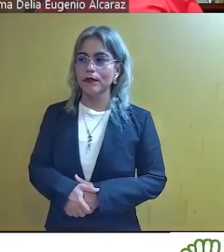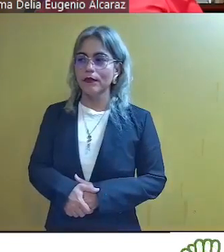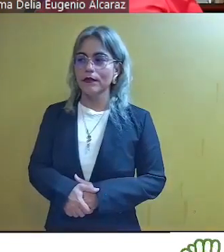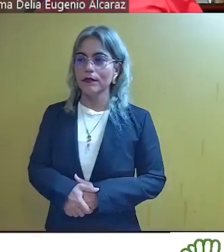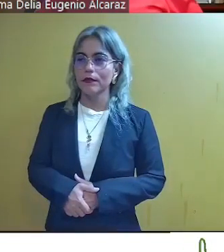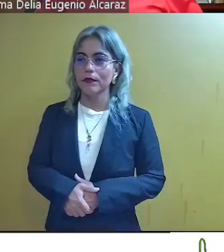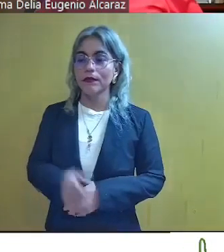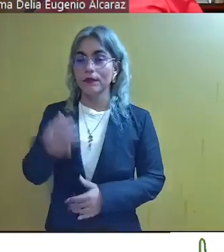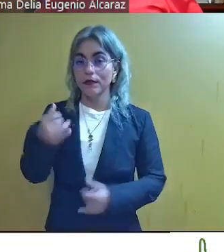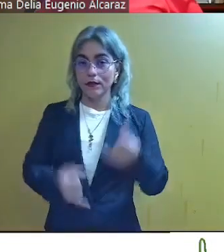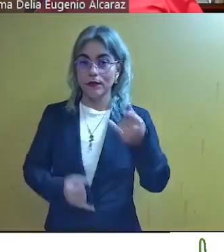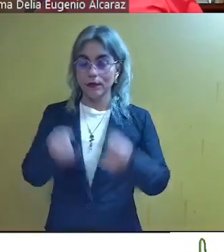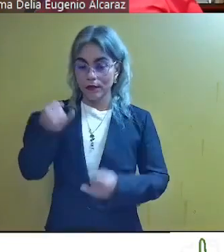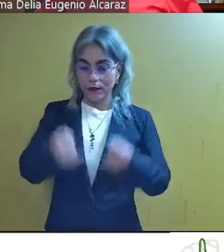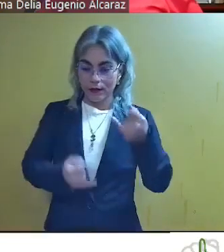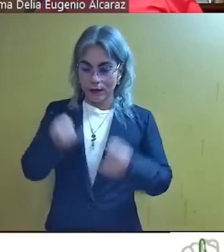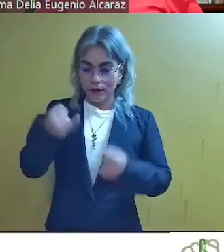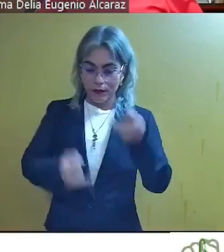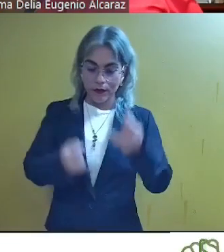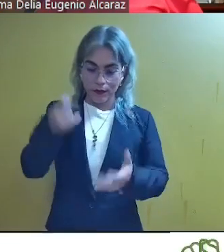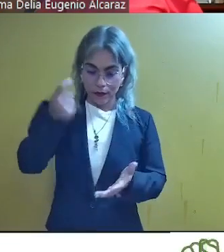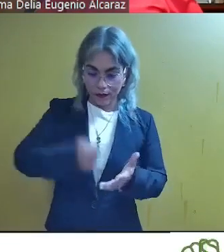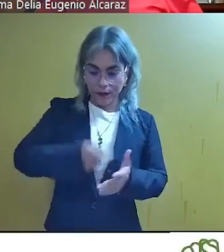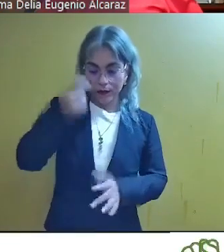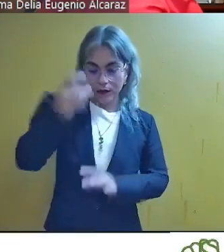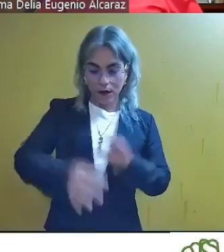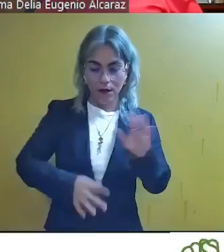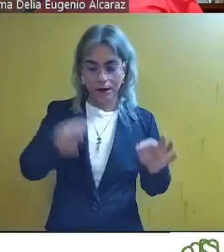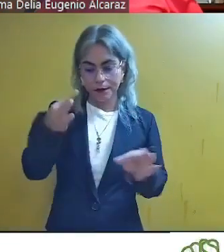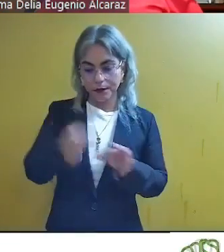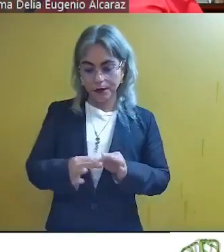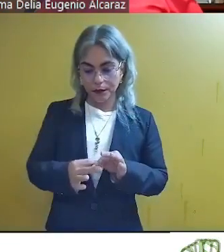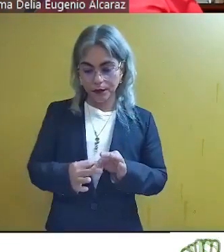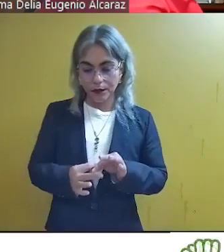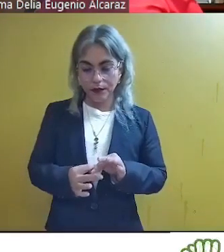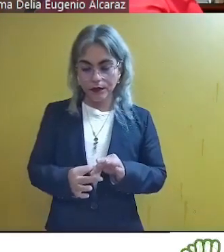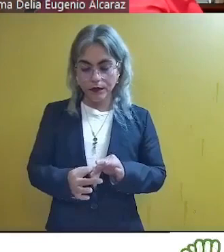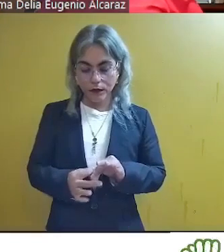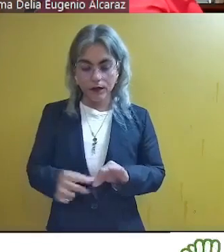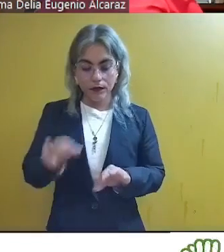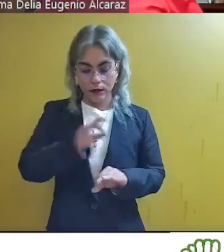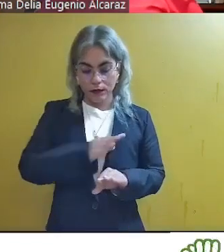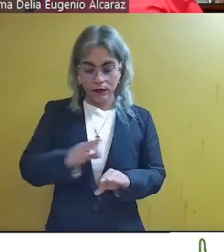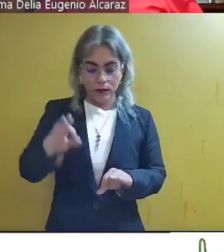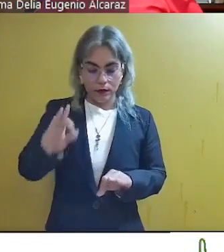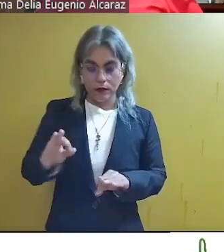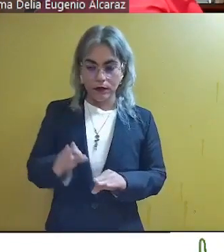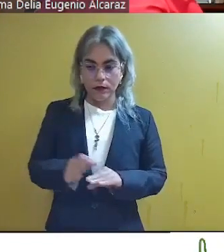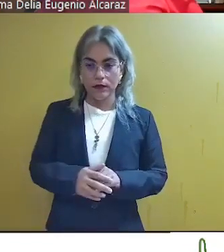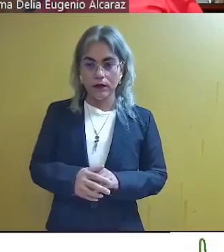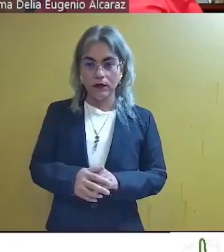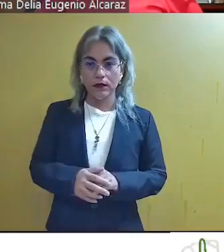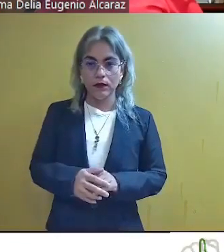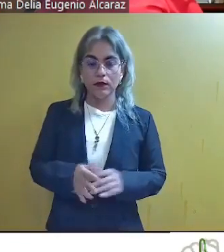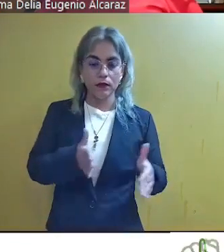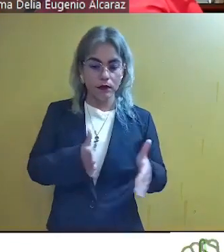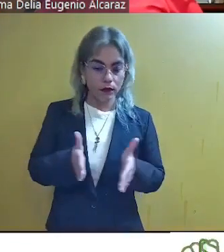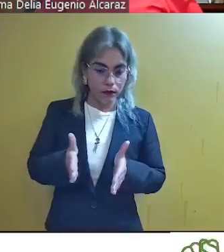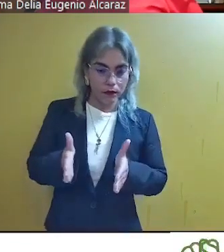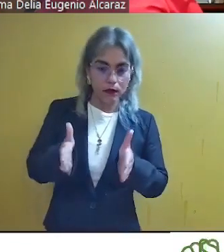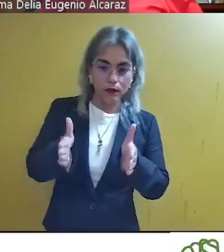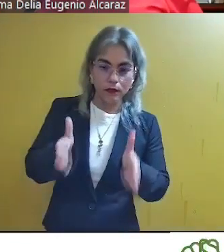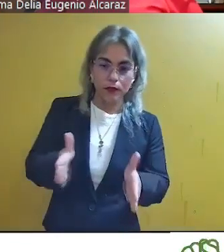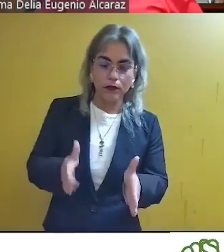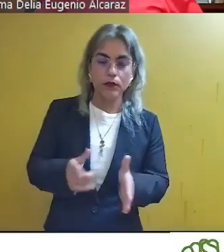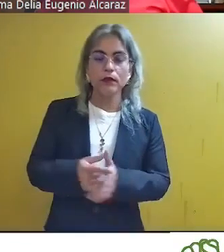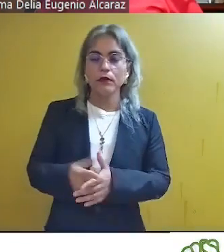imposibilidad jurídica para el cumplimiento de la sentencia y sí en cambio expresa una posibilidad cuando señala reencauzar los procedimientos del partido a